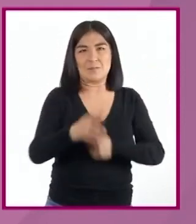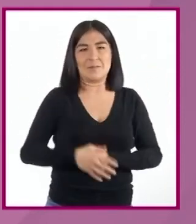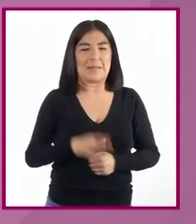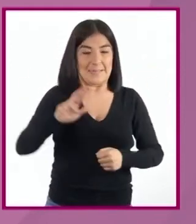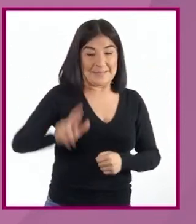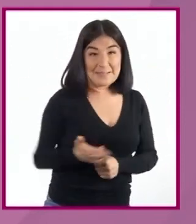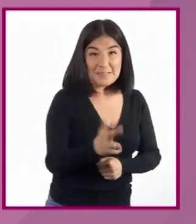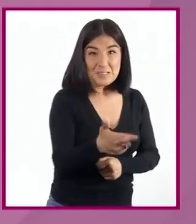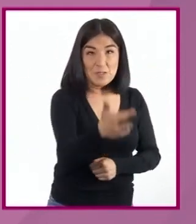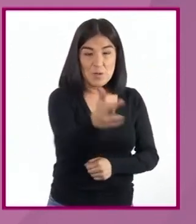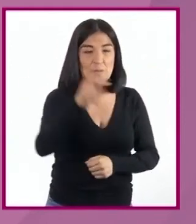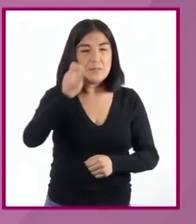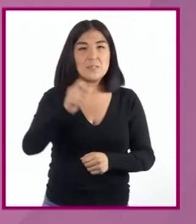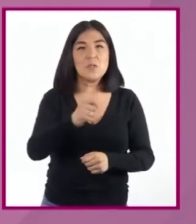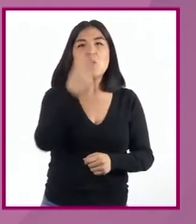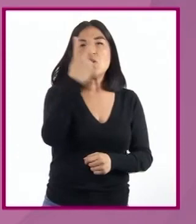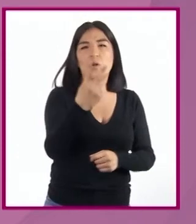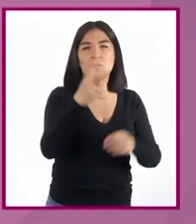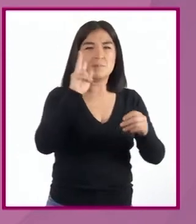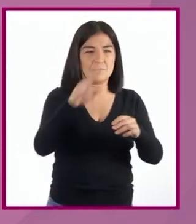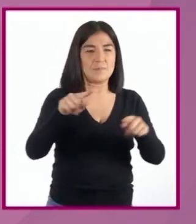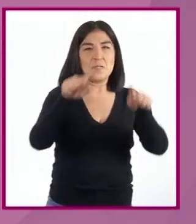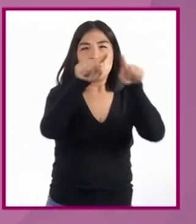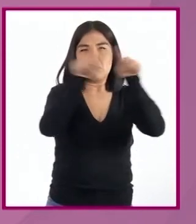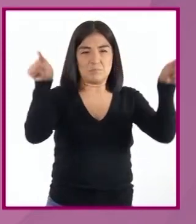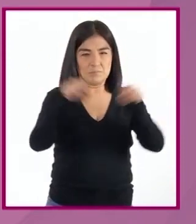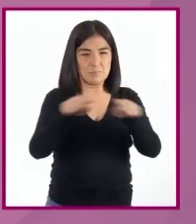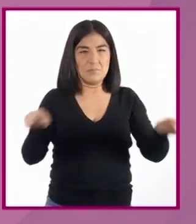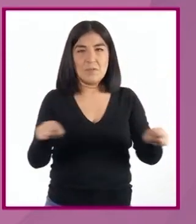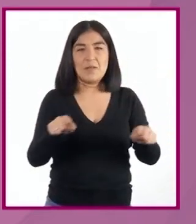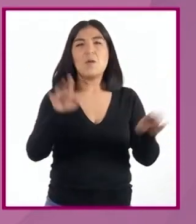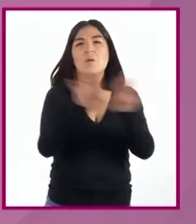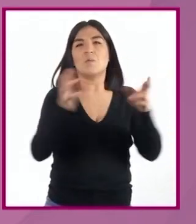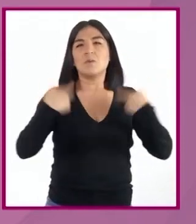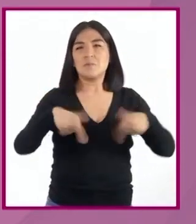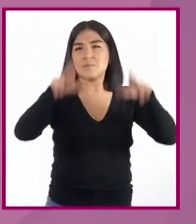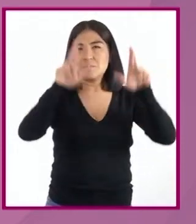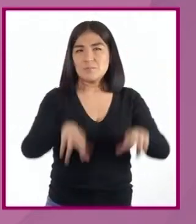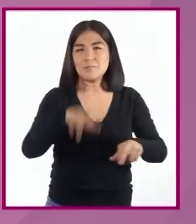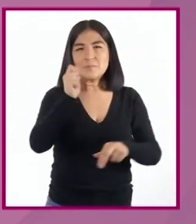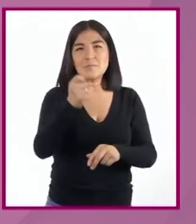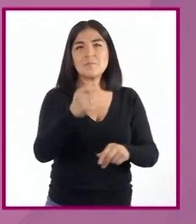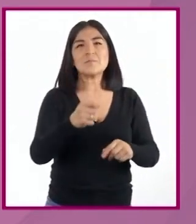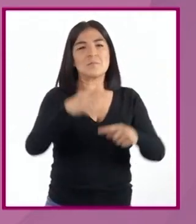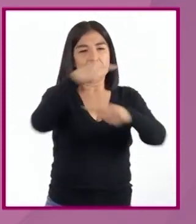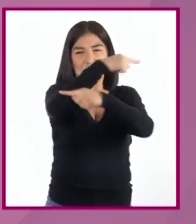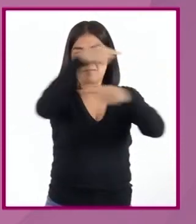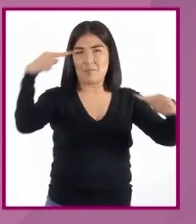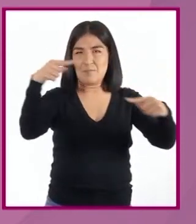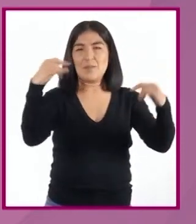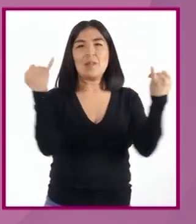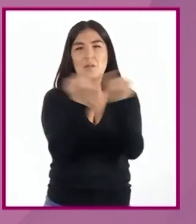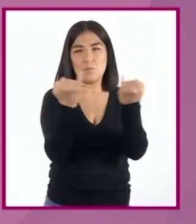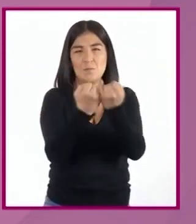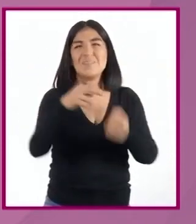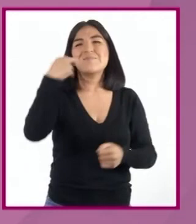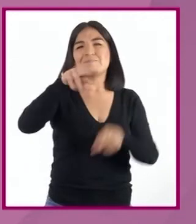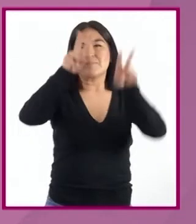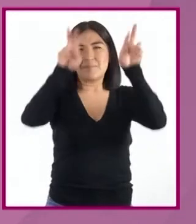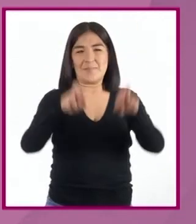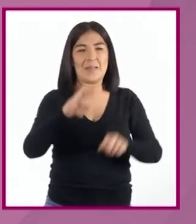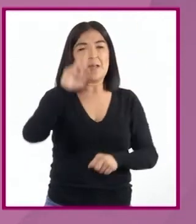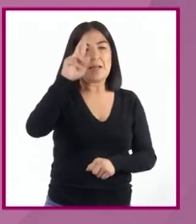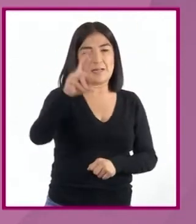río corre entre dos márgenes paralelos que representaremos con dos rectas paralelas, que llamaremos